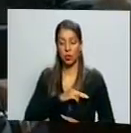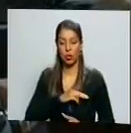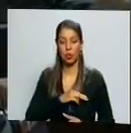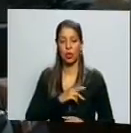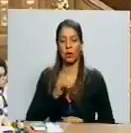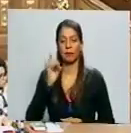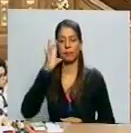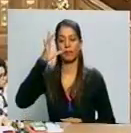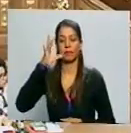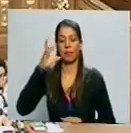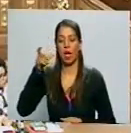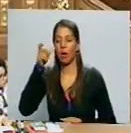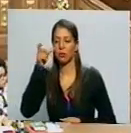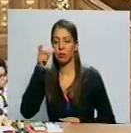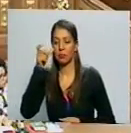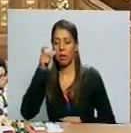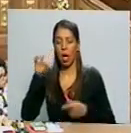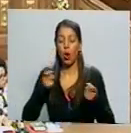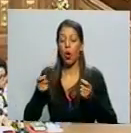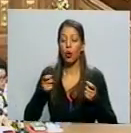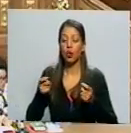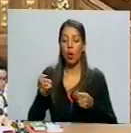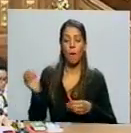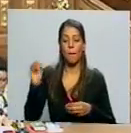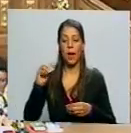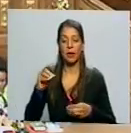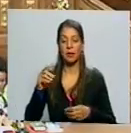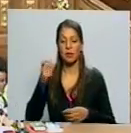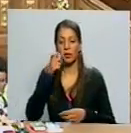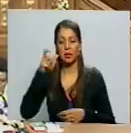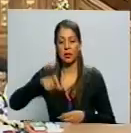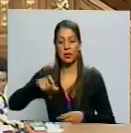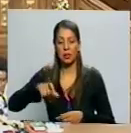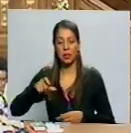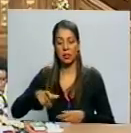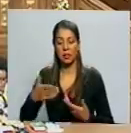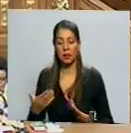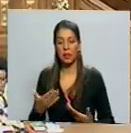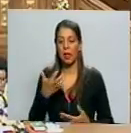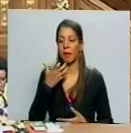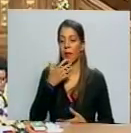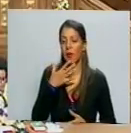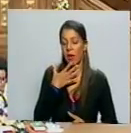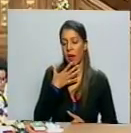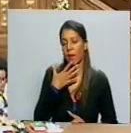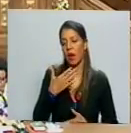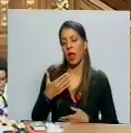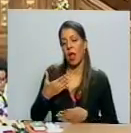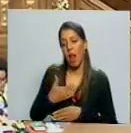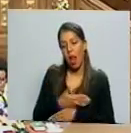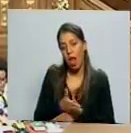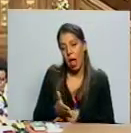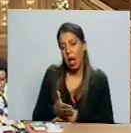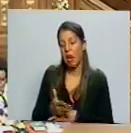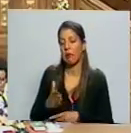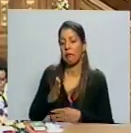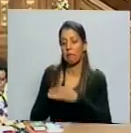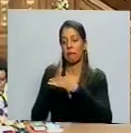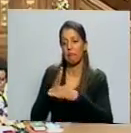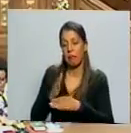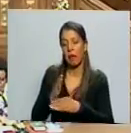los mecanismos de control, la necesidad de que se acabe con la gestoría, con la